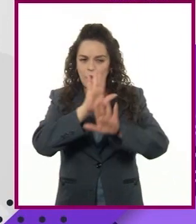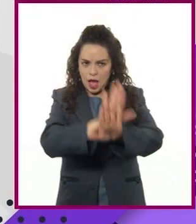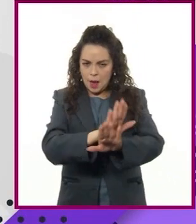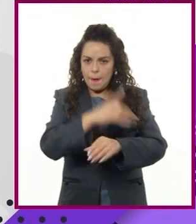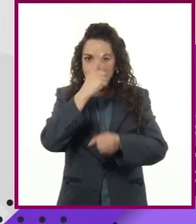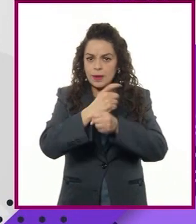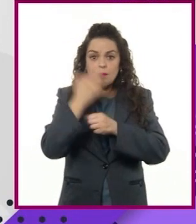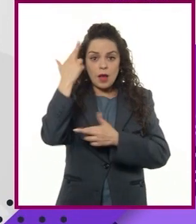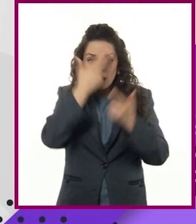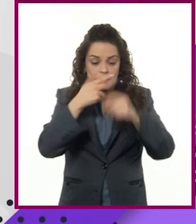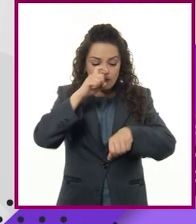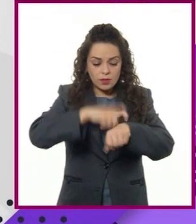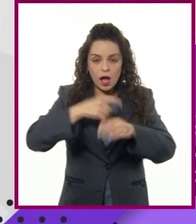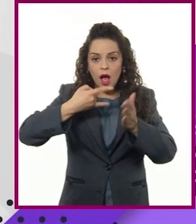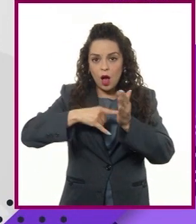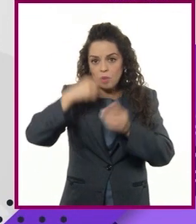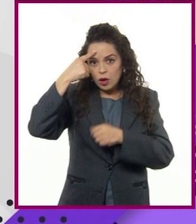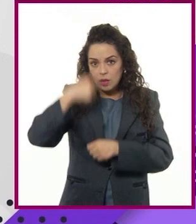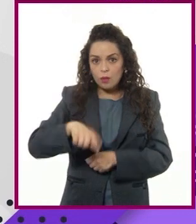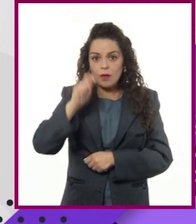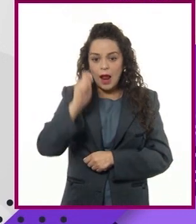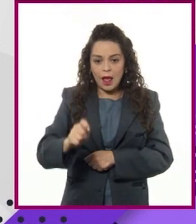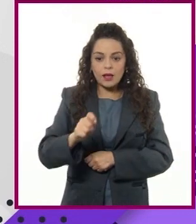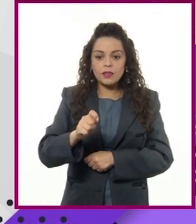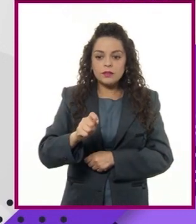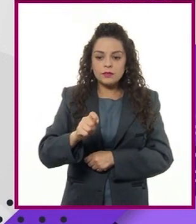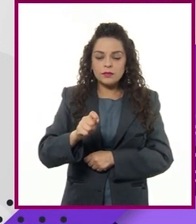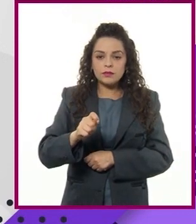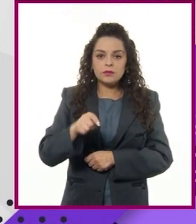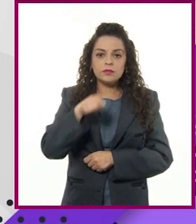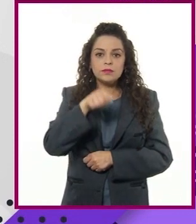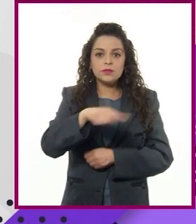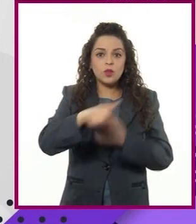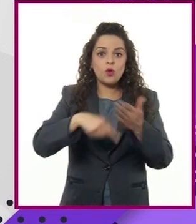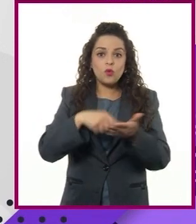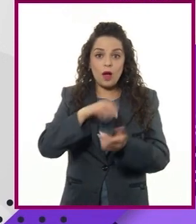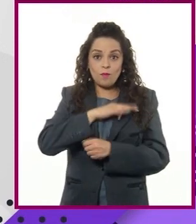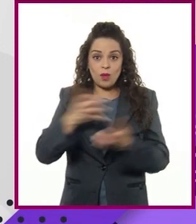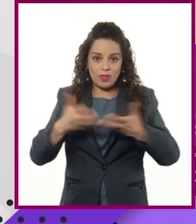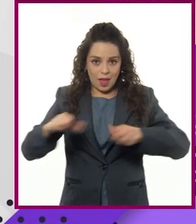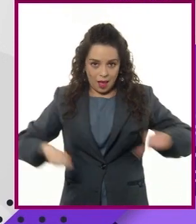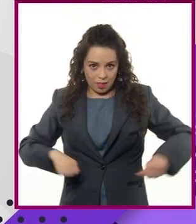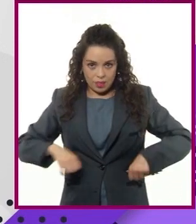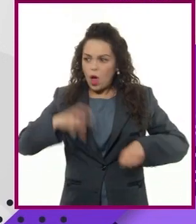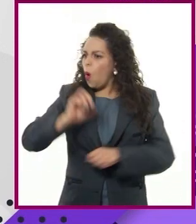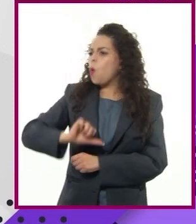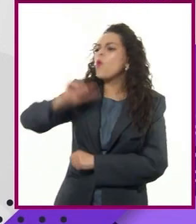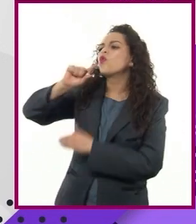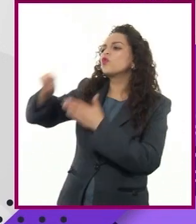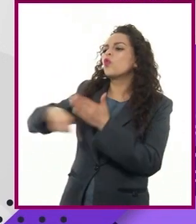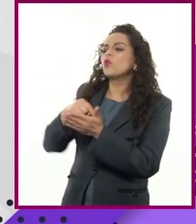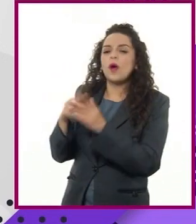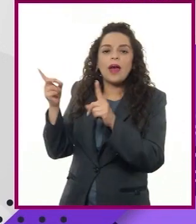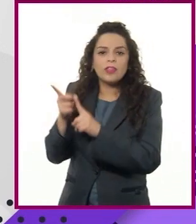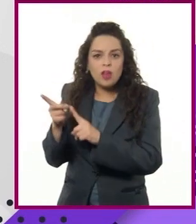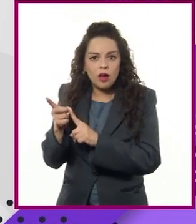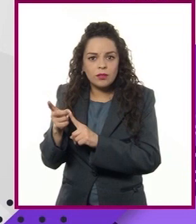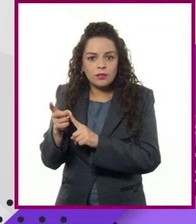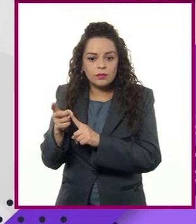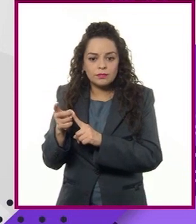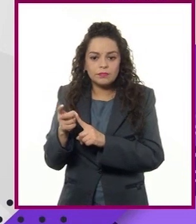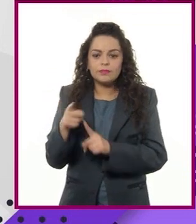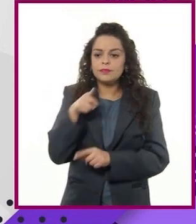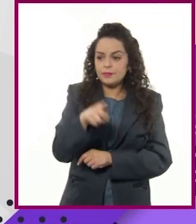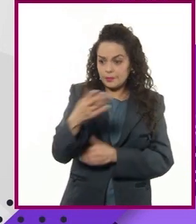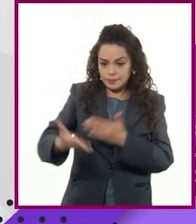las canchas o buscar espacios alternativos para las dos actividades. Las propuestas son del agrado de ambos